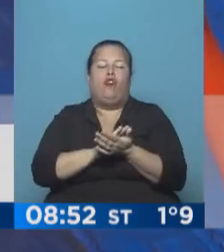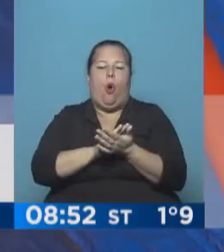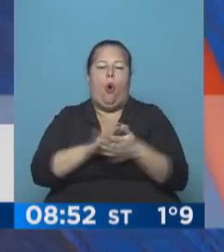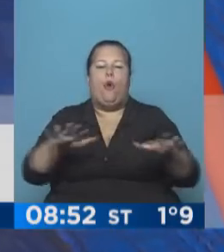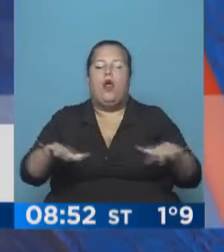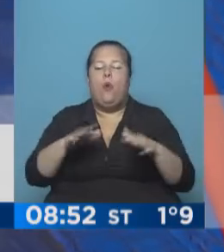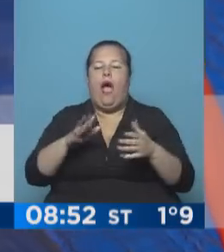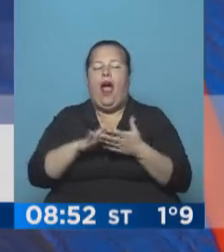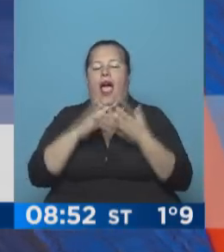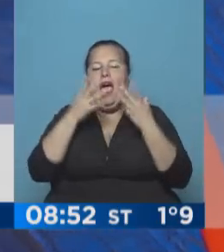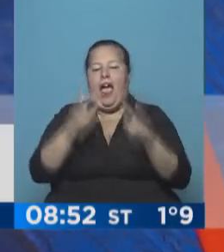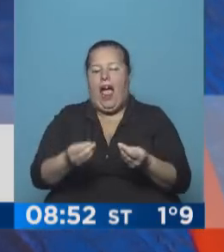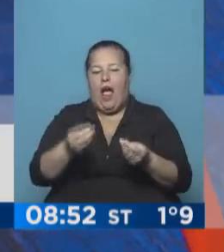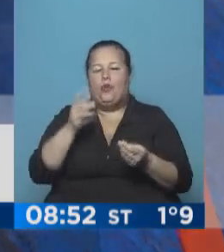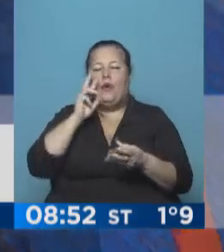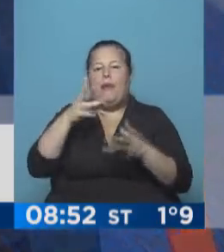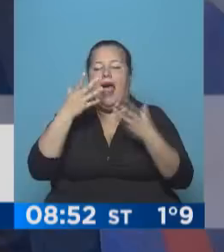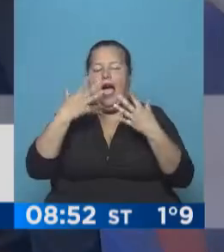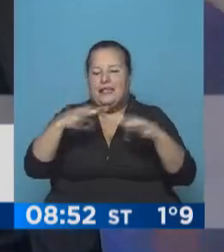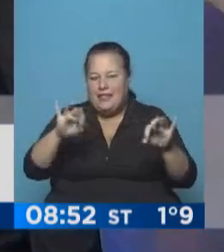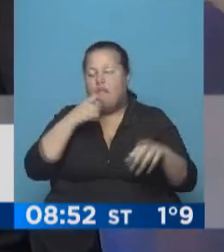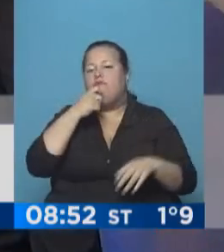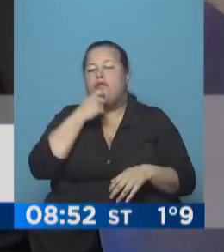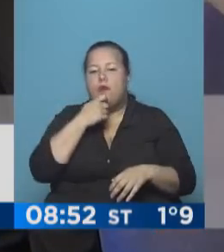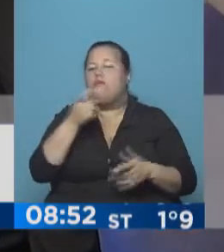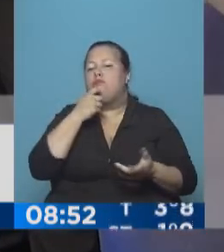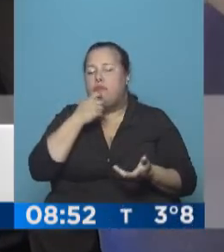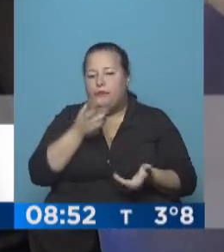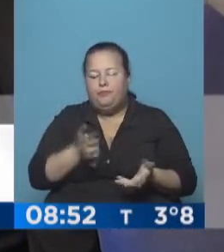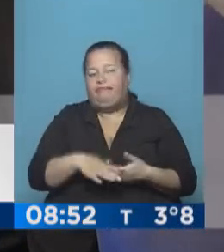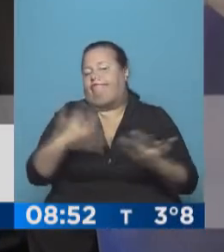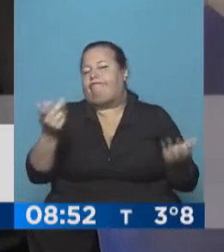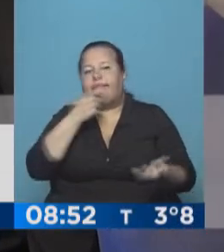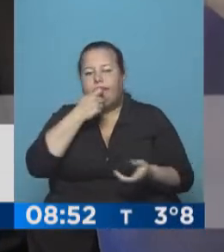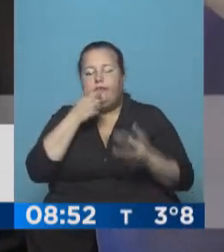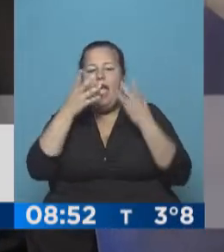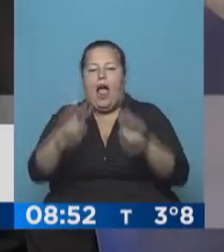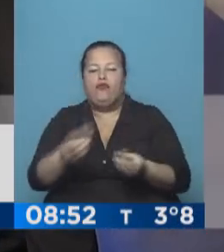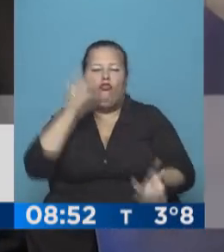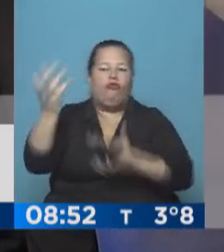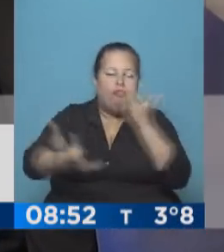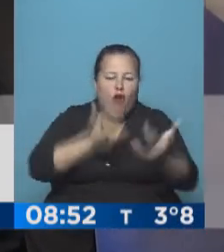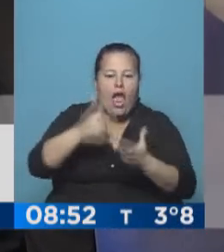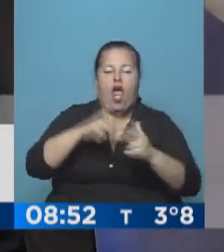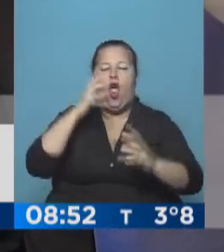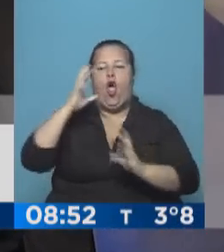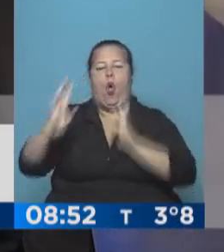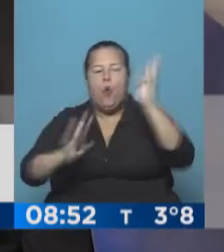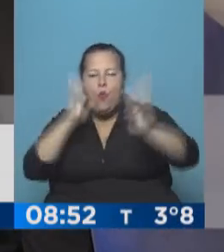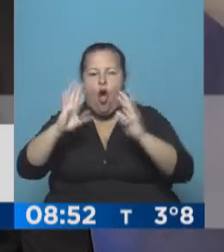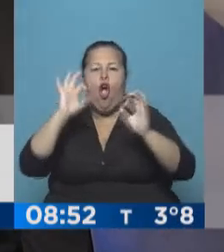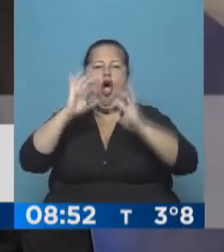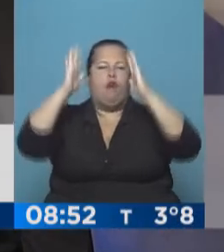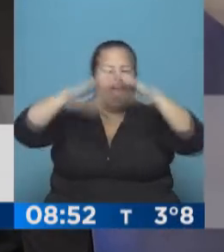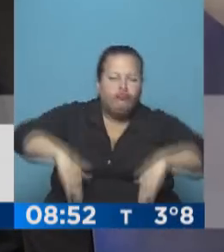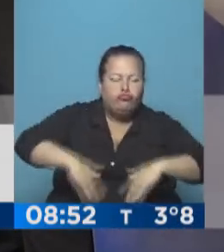de asistencia visual en rescates digamos que para lo que es asistencia en fuegos en en bosques o en